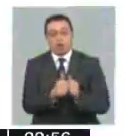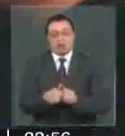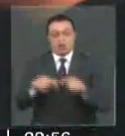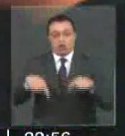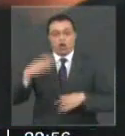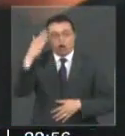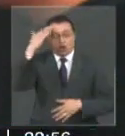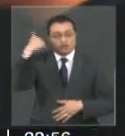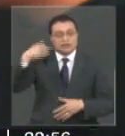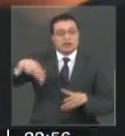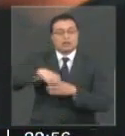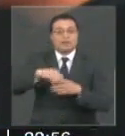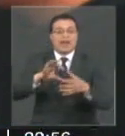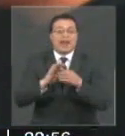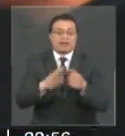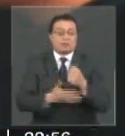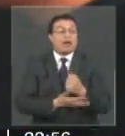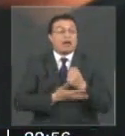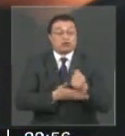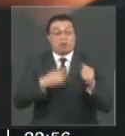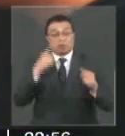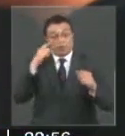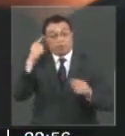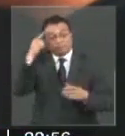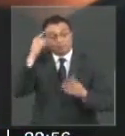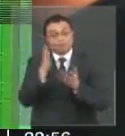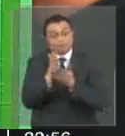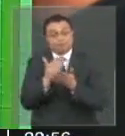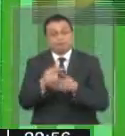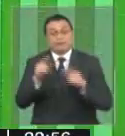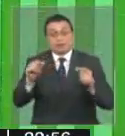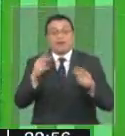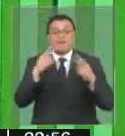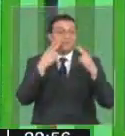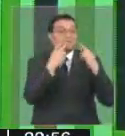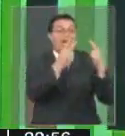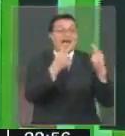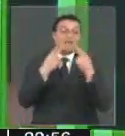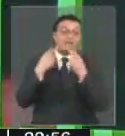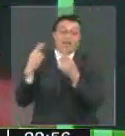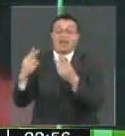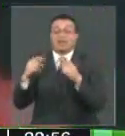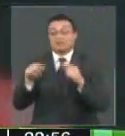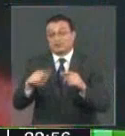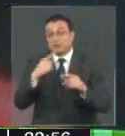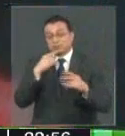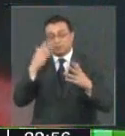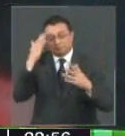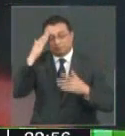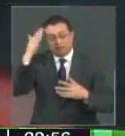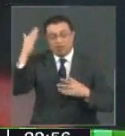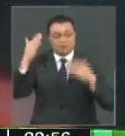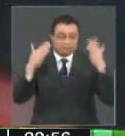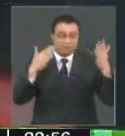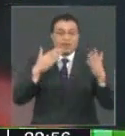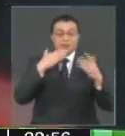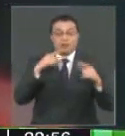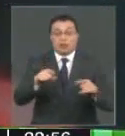en Conciencia Inclusiva. Gracias por habernos ayudado a reflexionar y a viajar también porque se viaja también con la mente.